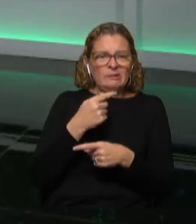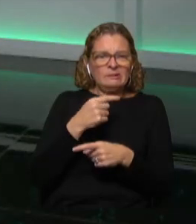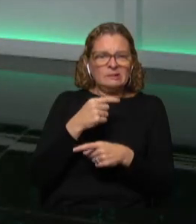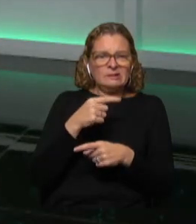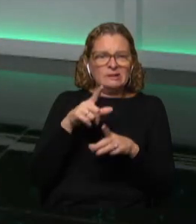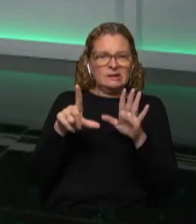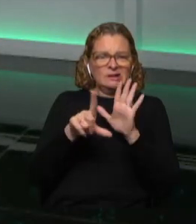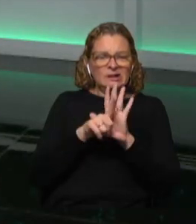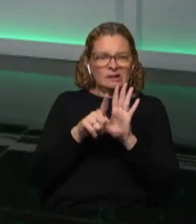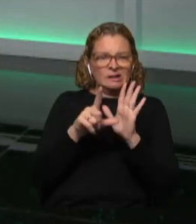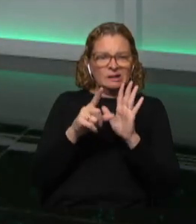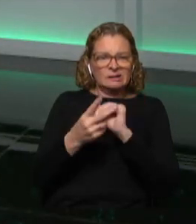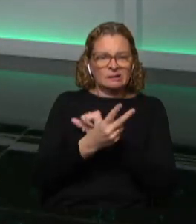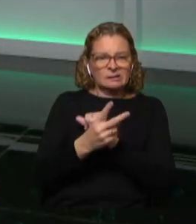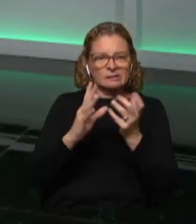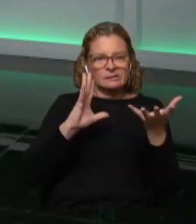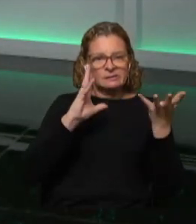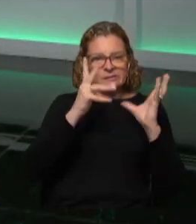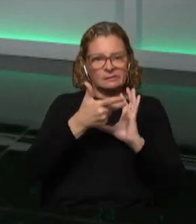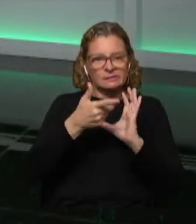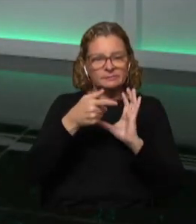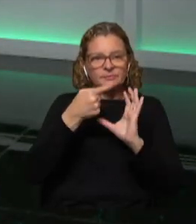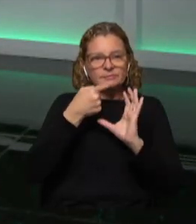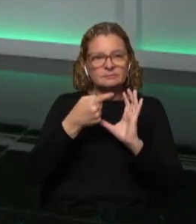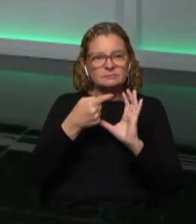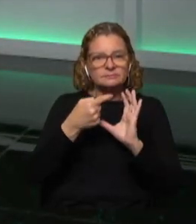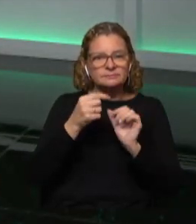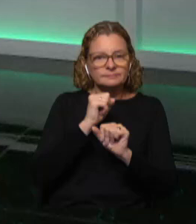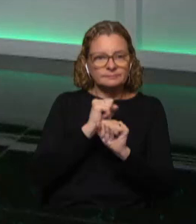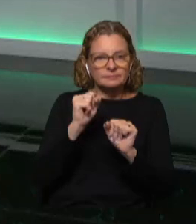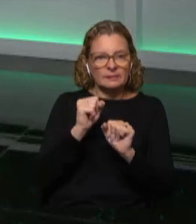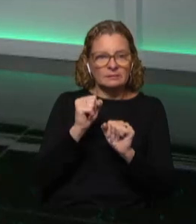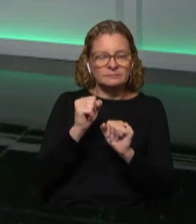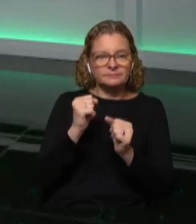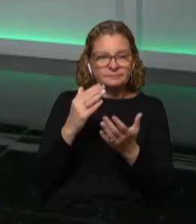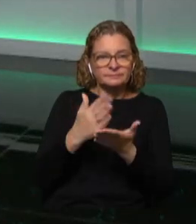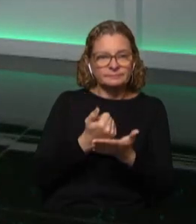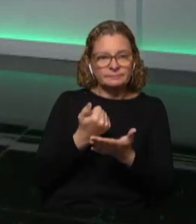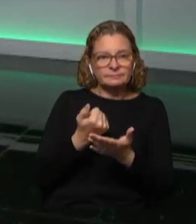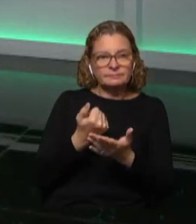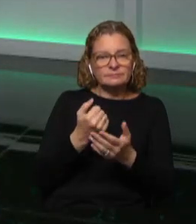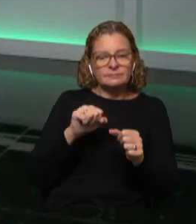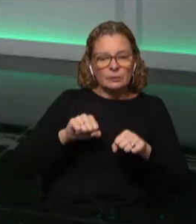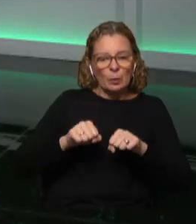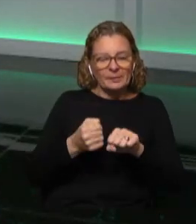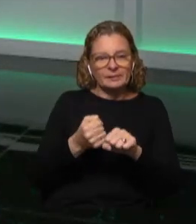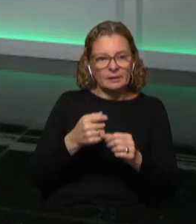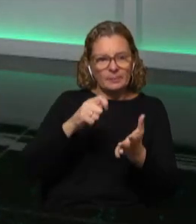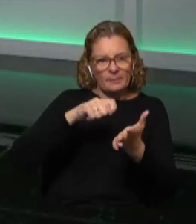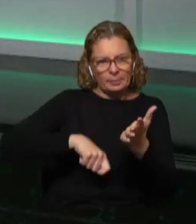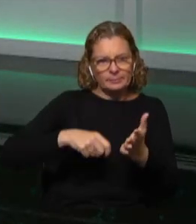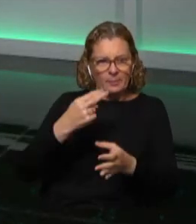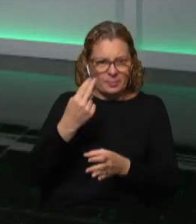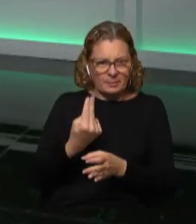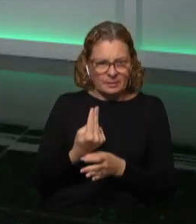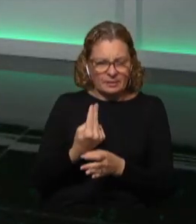jurisdicción, la Ley de Protección del Ambiente establece la posibilidad de decomisar bienes, suspender habilitaciones,